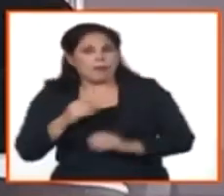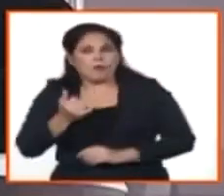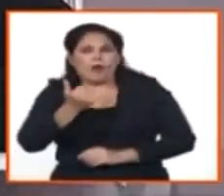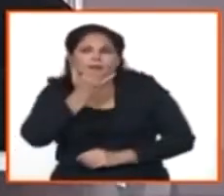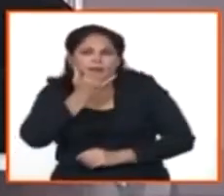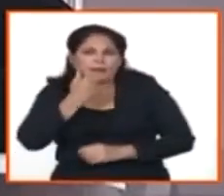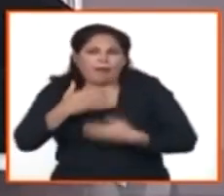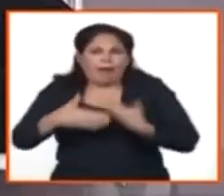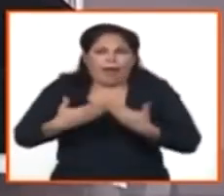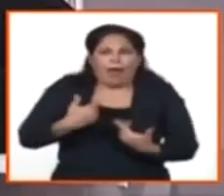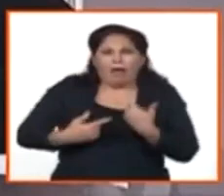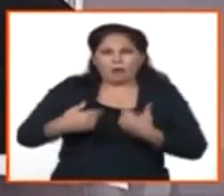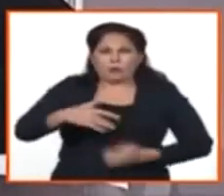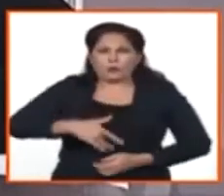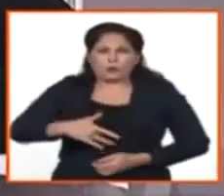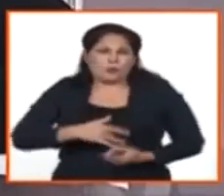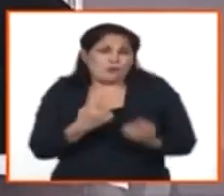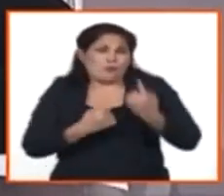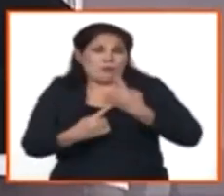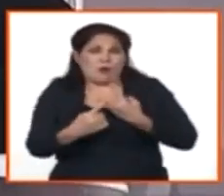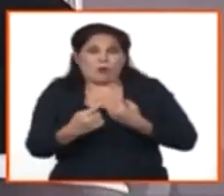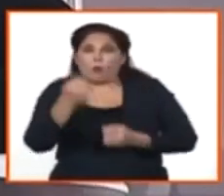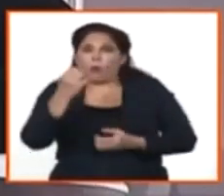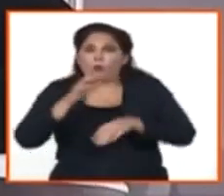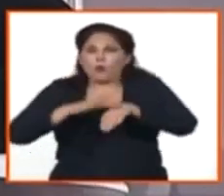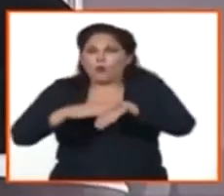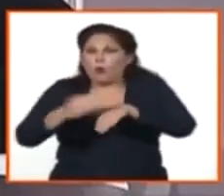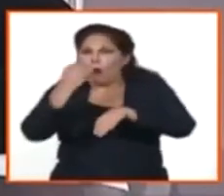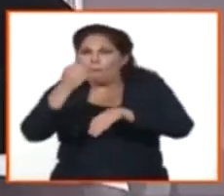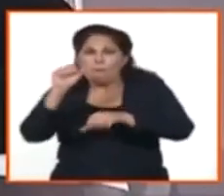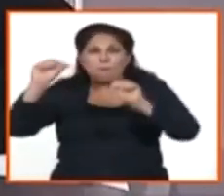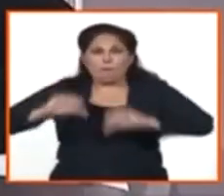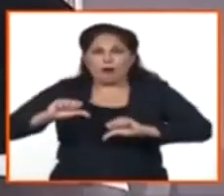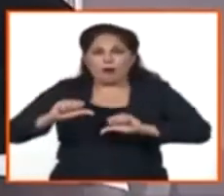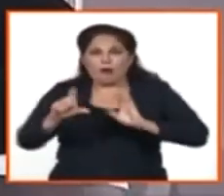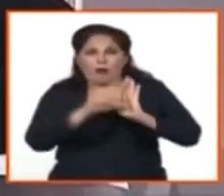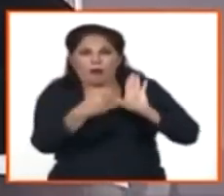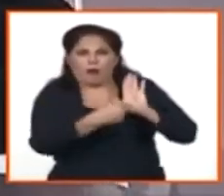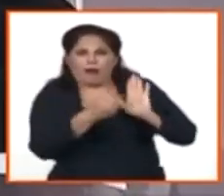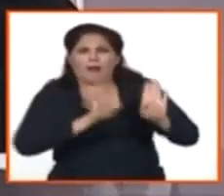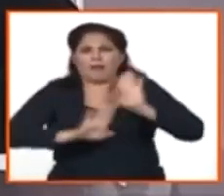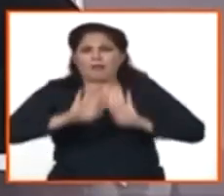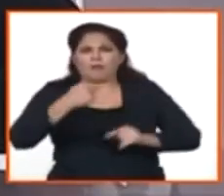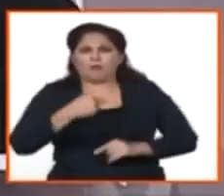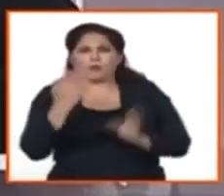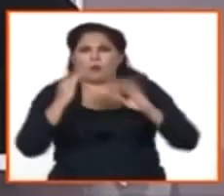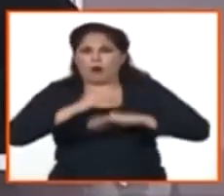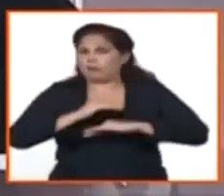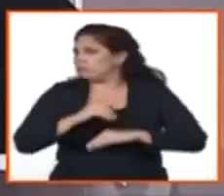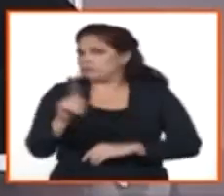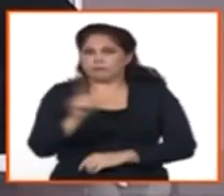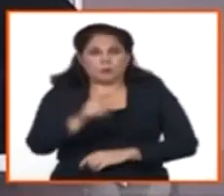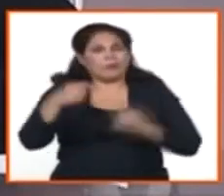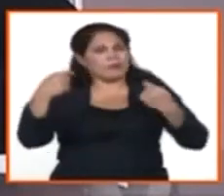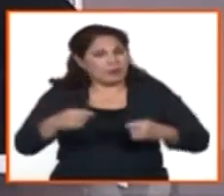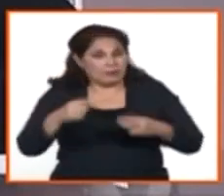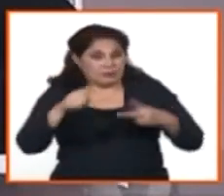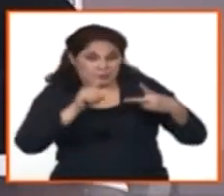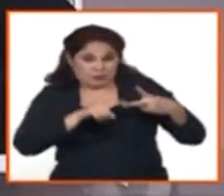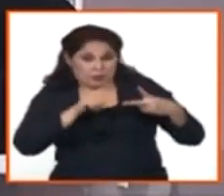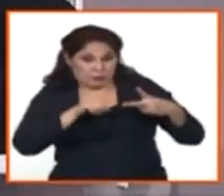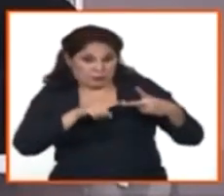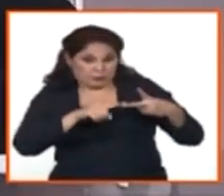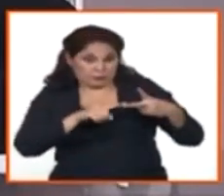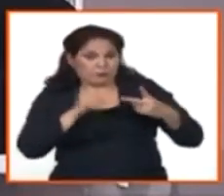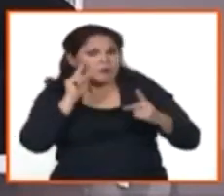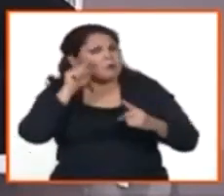estos preceptos. Por tanto, esta norma es, por supuesto, una norma de desarrollo constitucional. En segundo lugar, también los